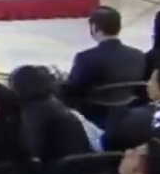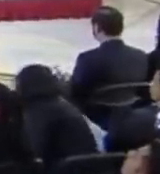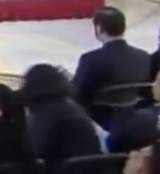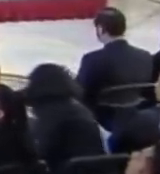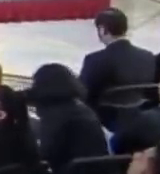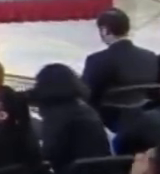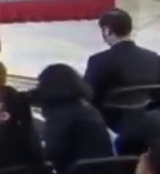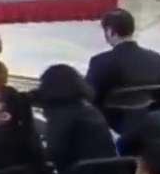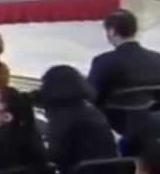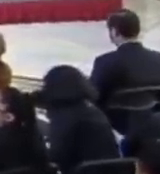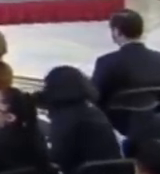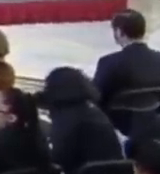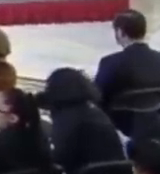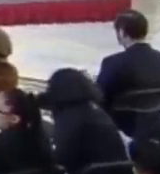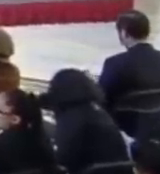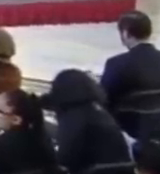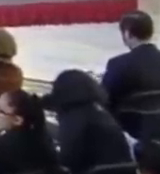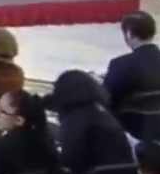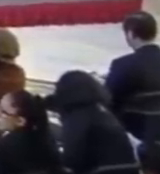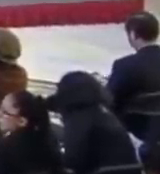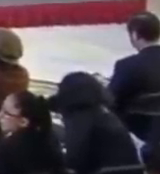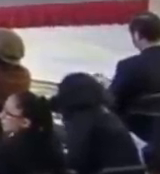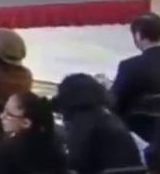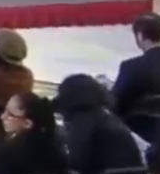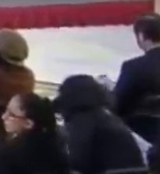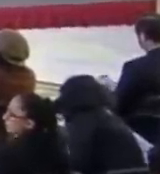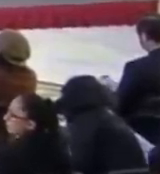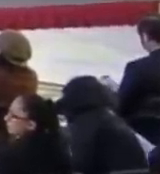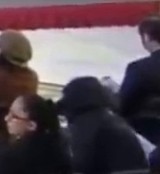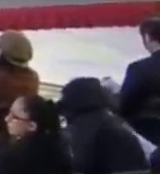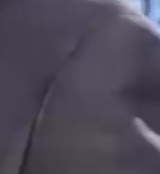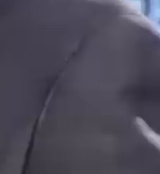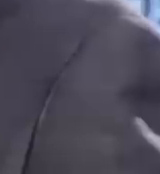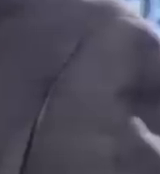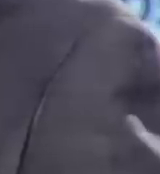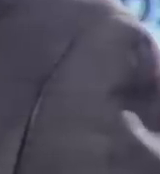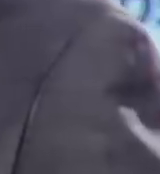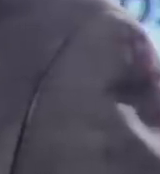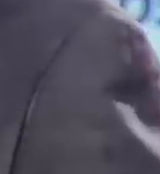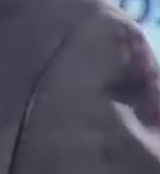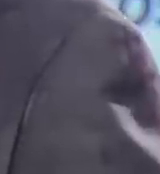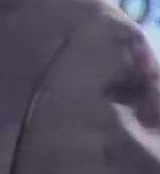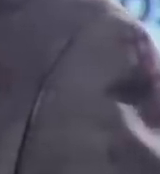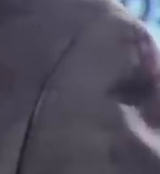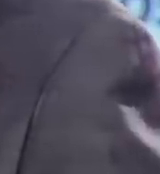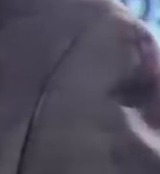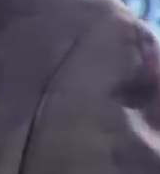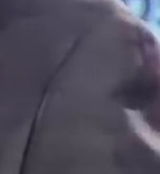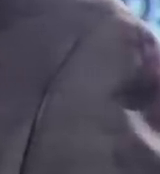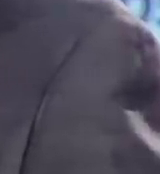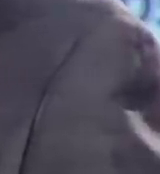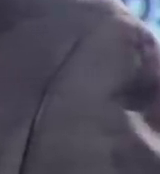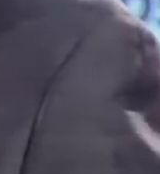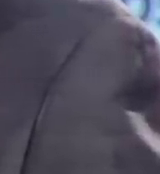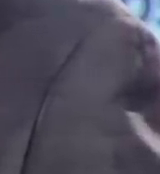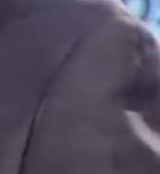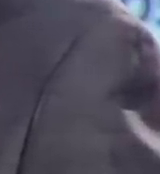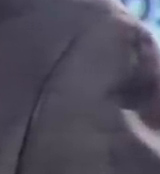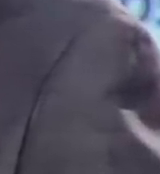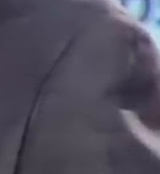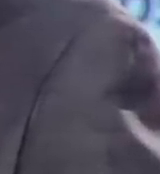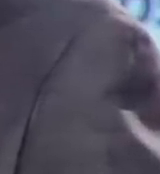el aeropuerto de texcoco nunca debió aprobarse y menos iniciarse fue un error gravísimo